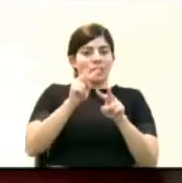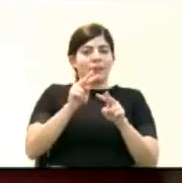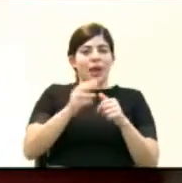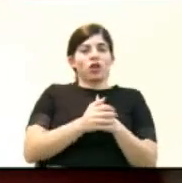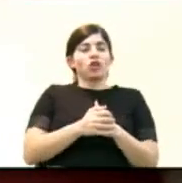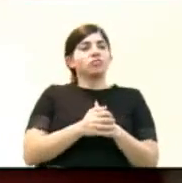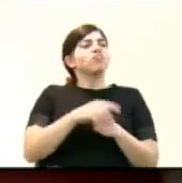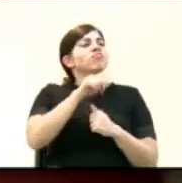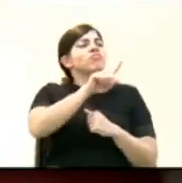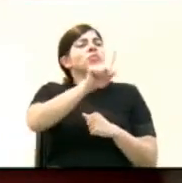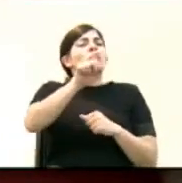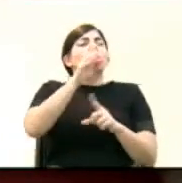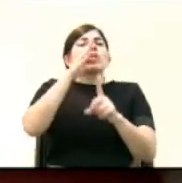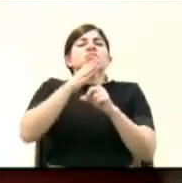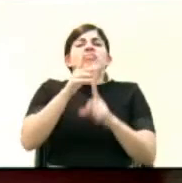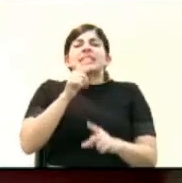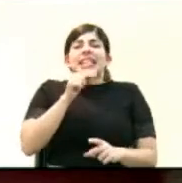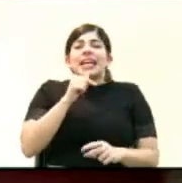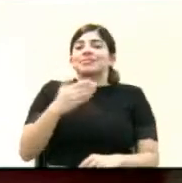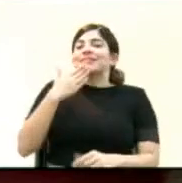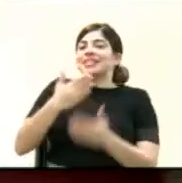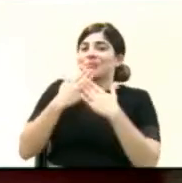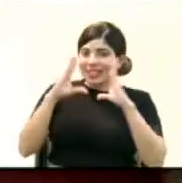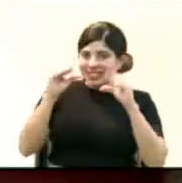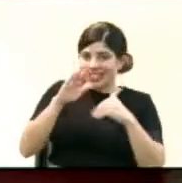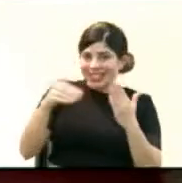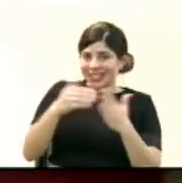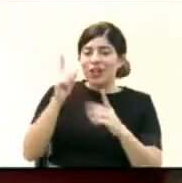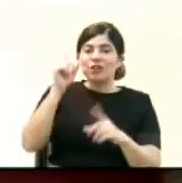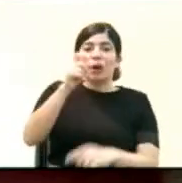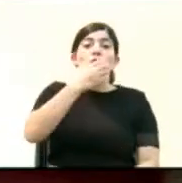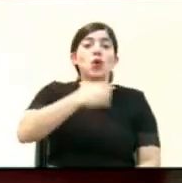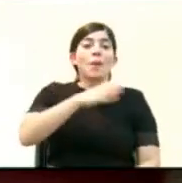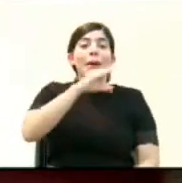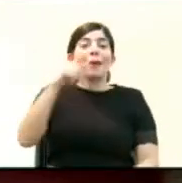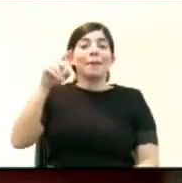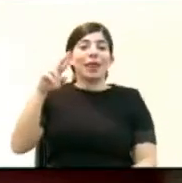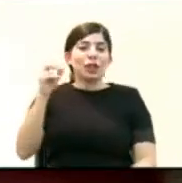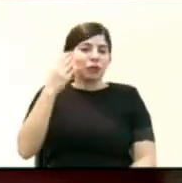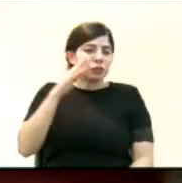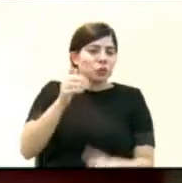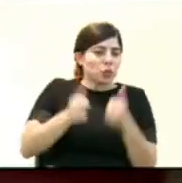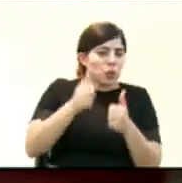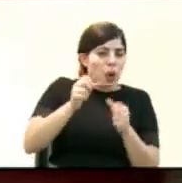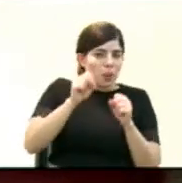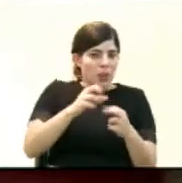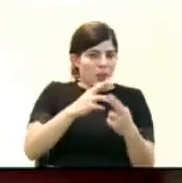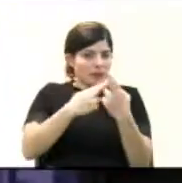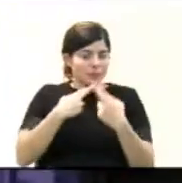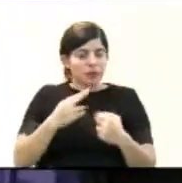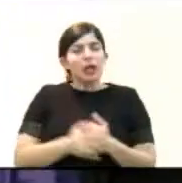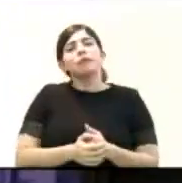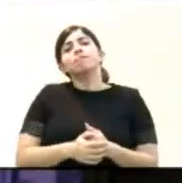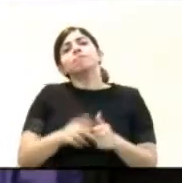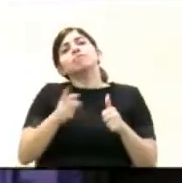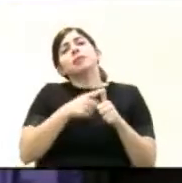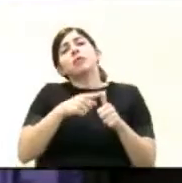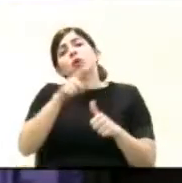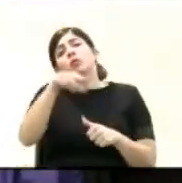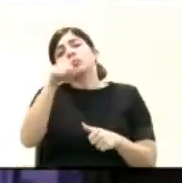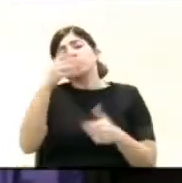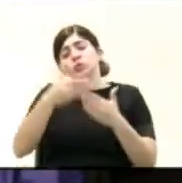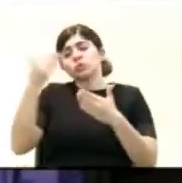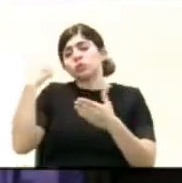a quiénes estarían dirigidas sus consultas. Gracias, buenas tardes a todos. Para don Román o don Pedro, no sé cuál de los dos me puede orientar por ahí. En primer lugar, ustedes